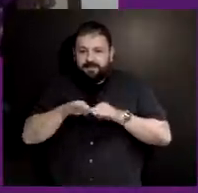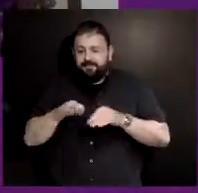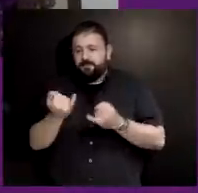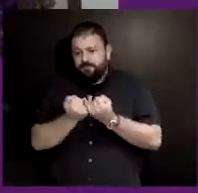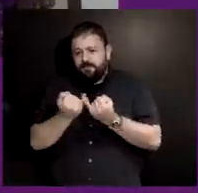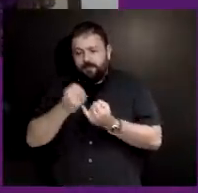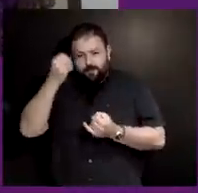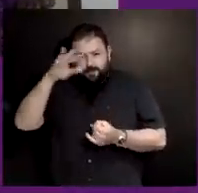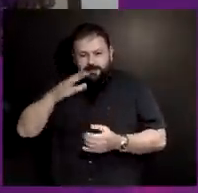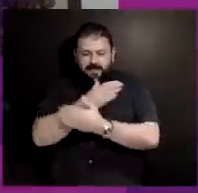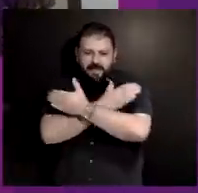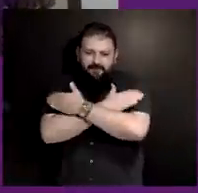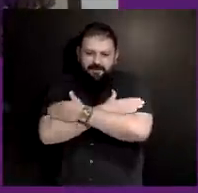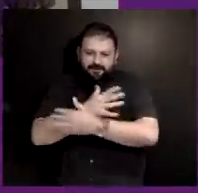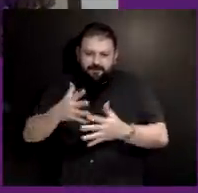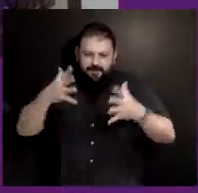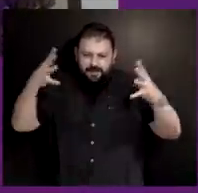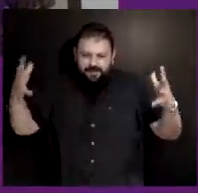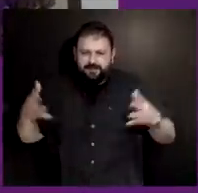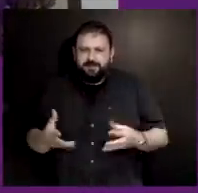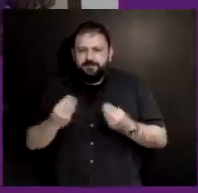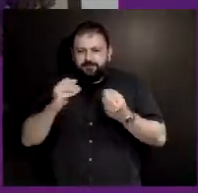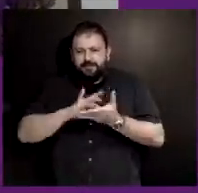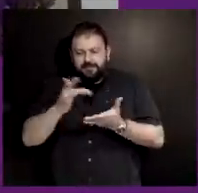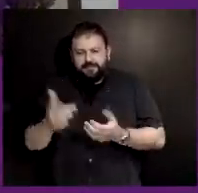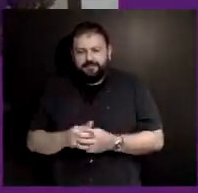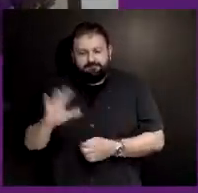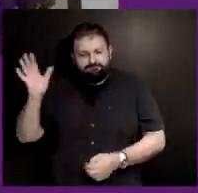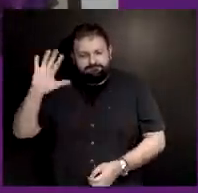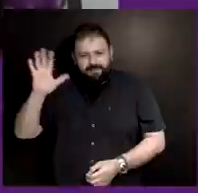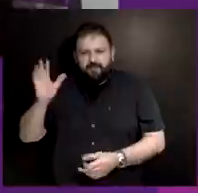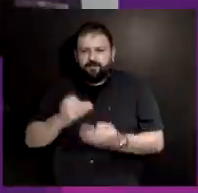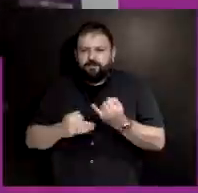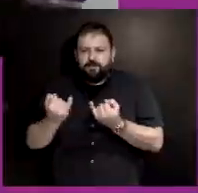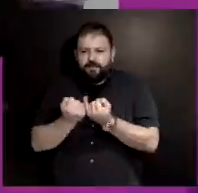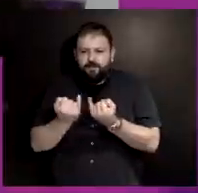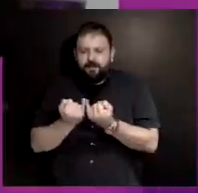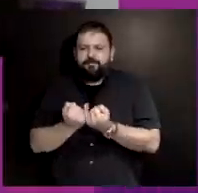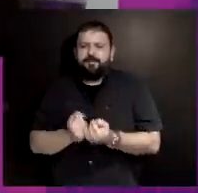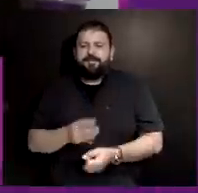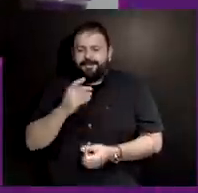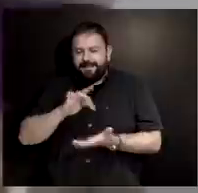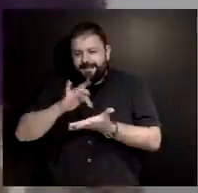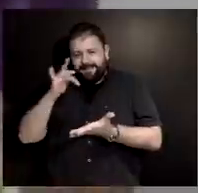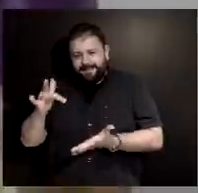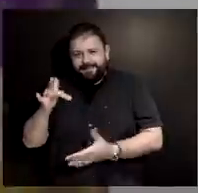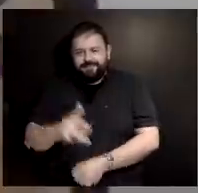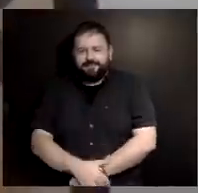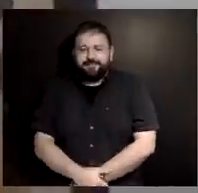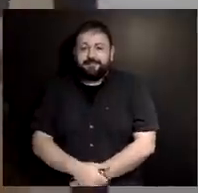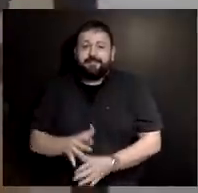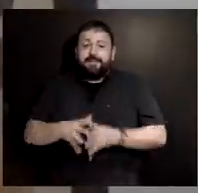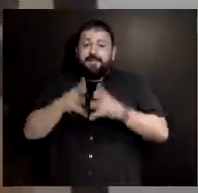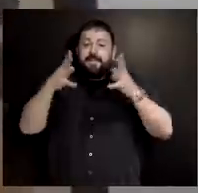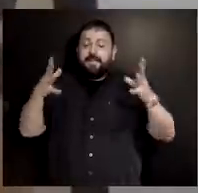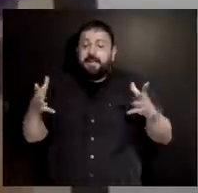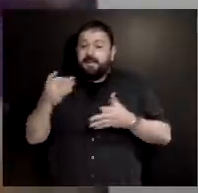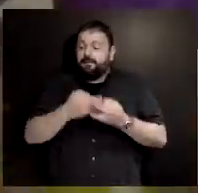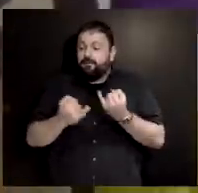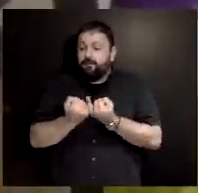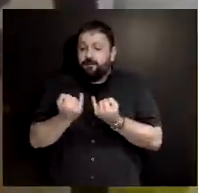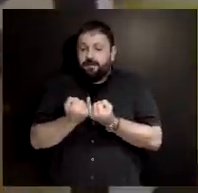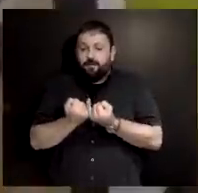OmniLife. Abrazo gigantesco. Felices fiestas. Chao. Igualmente. Gracias. Un gran y caluroso